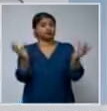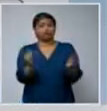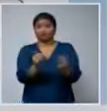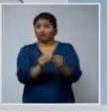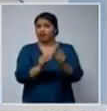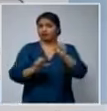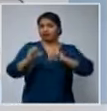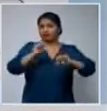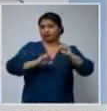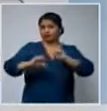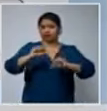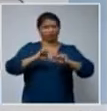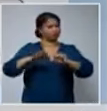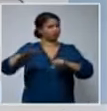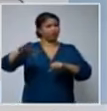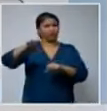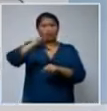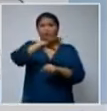de biología molecular